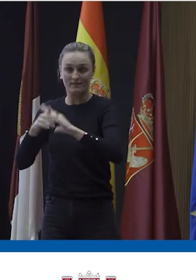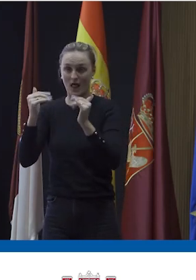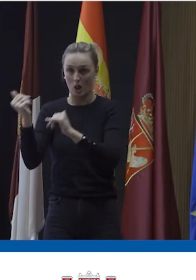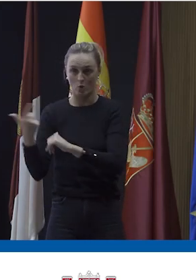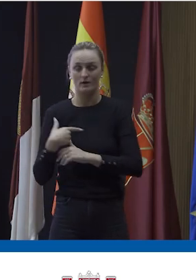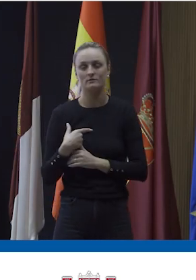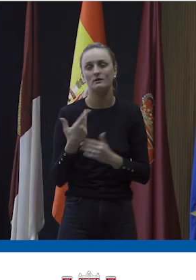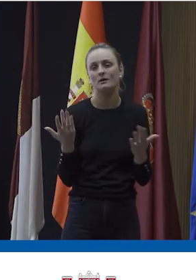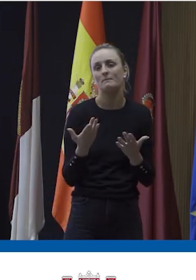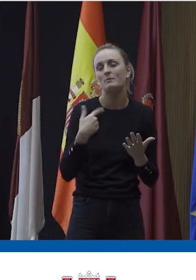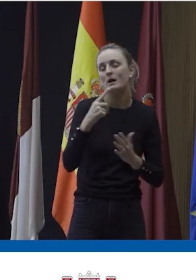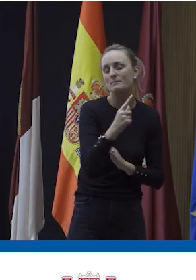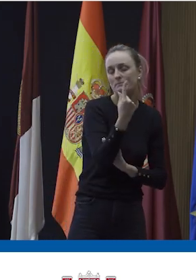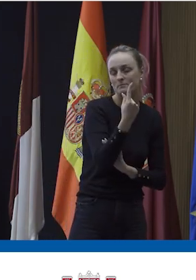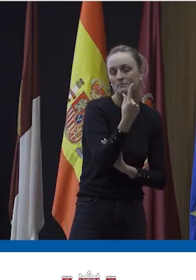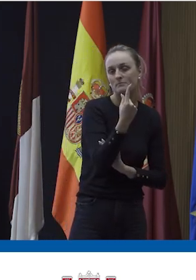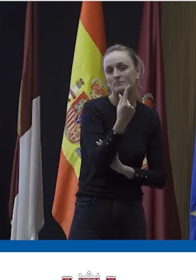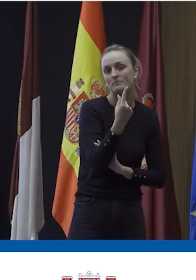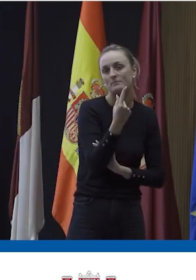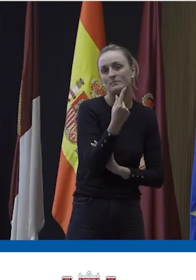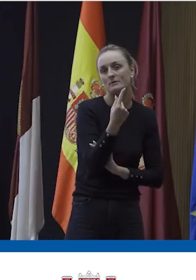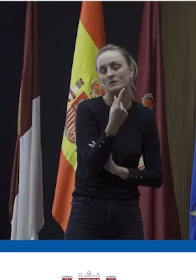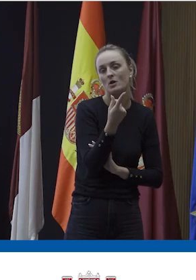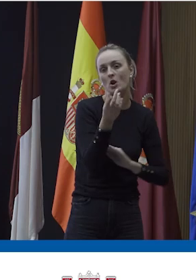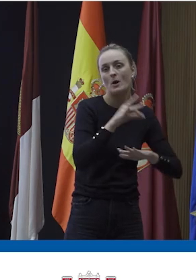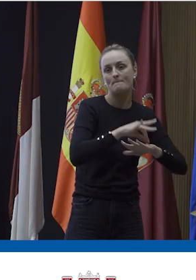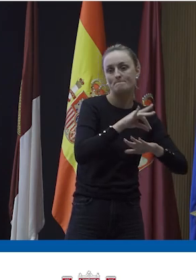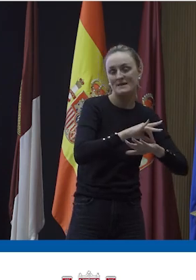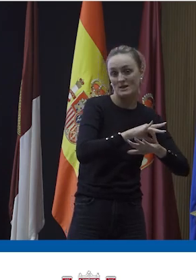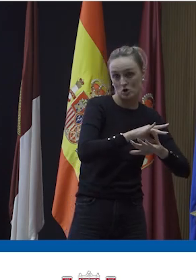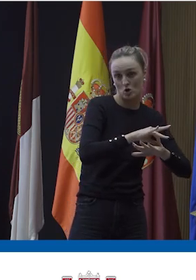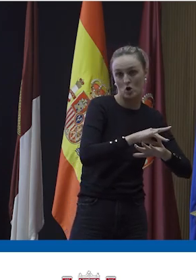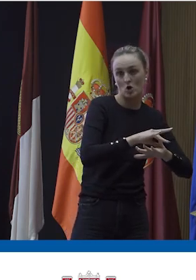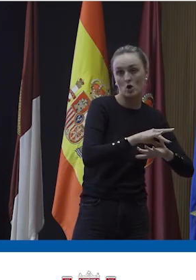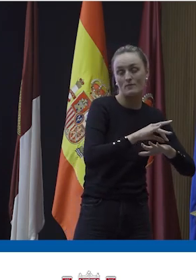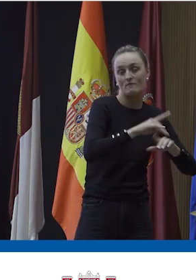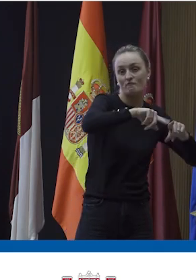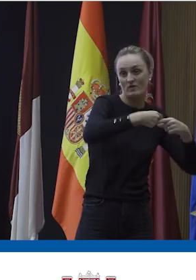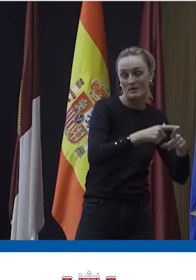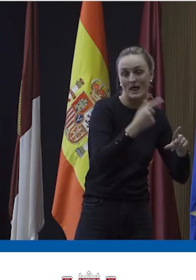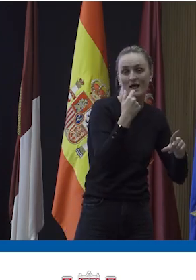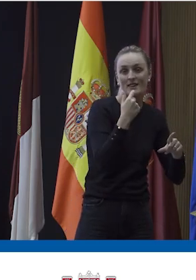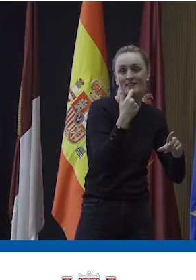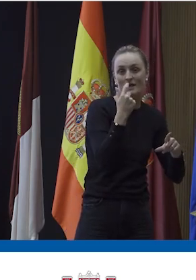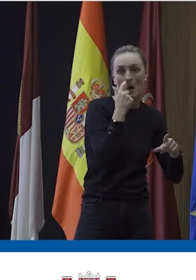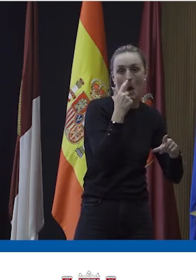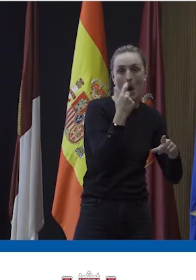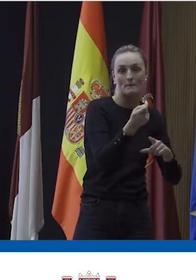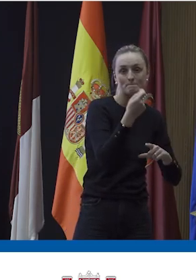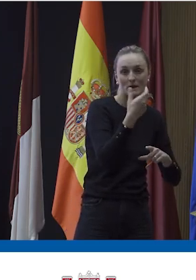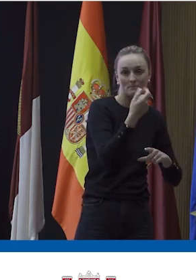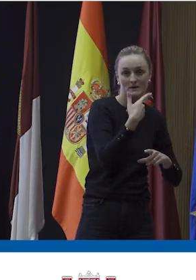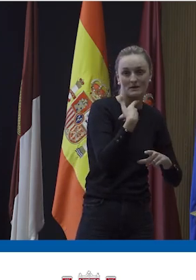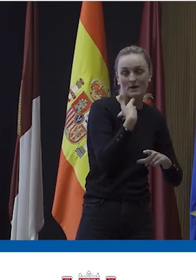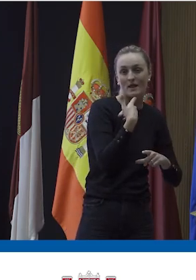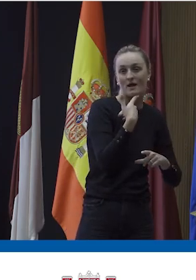pasa, en primer lugar, los médicos de medicina de familia te mandan esa pastilla para